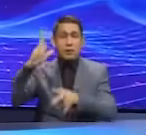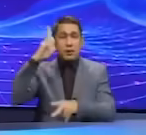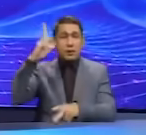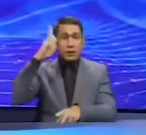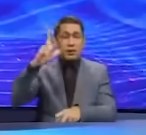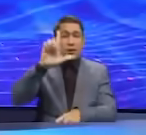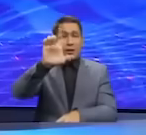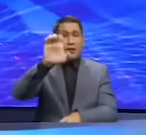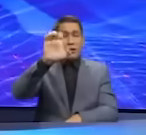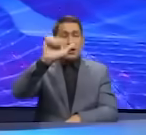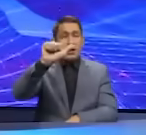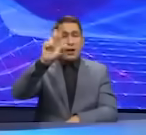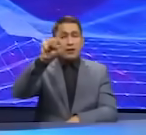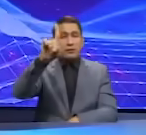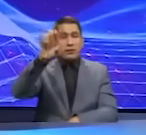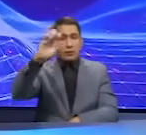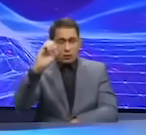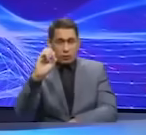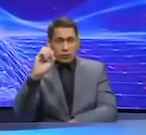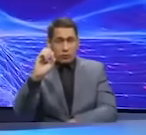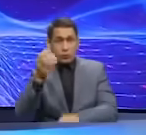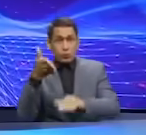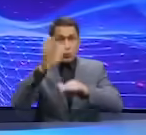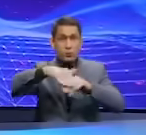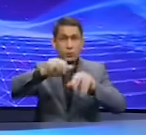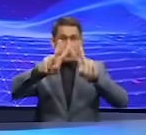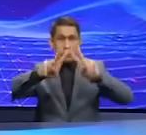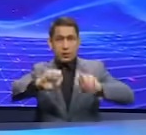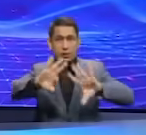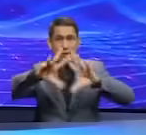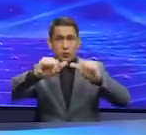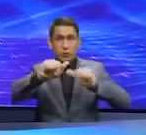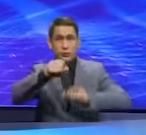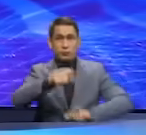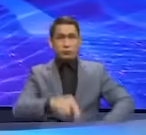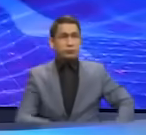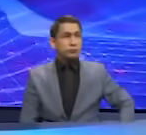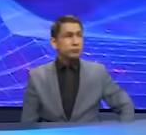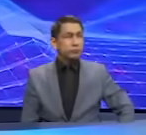según los chats revelados del caso Metástasis. Veamos.